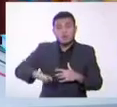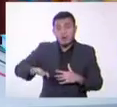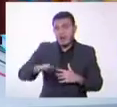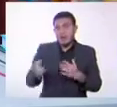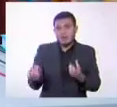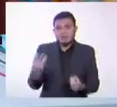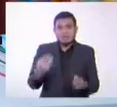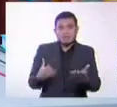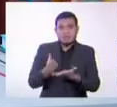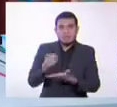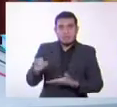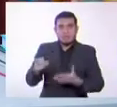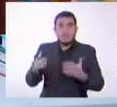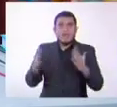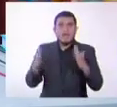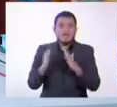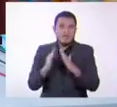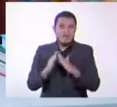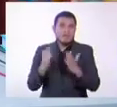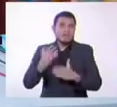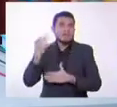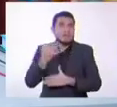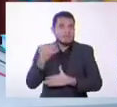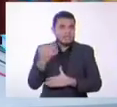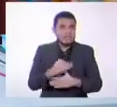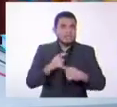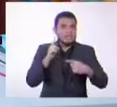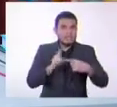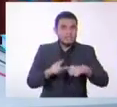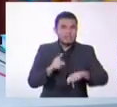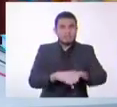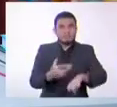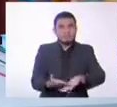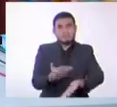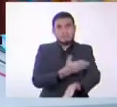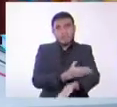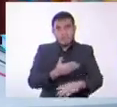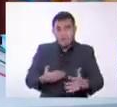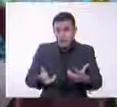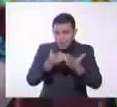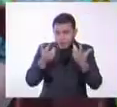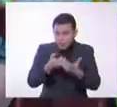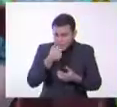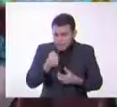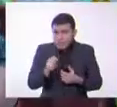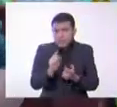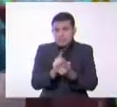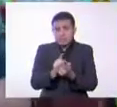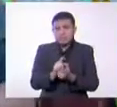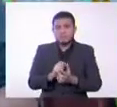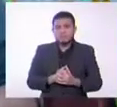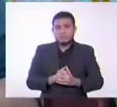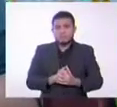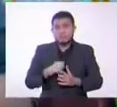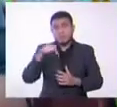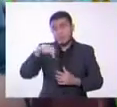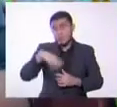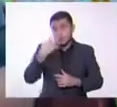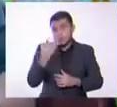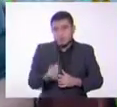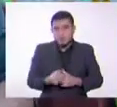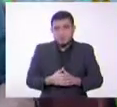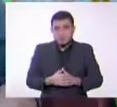es por necesidad, primero, en el tiempo pasado, por exploración y conocimiento. Hoy en la